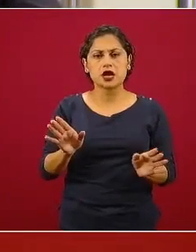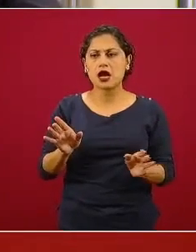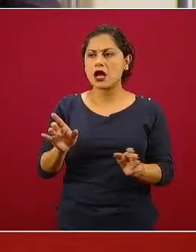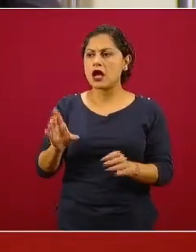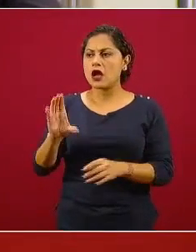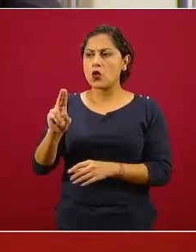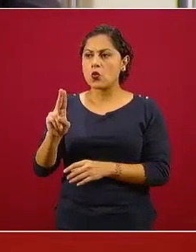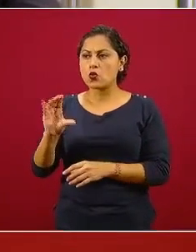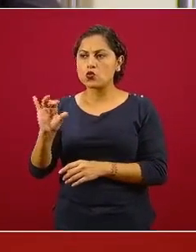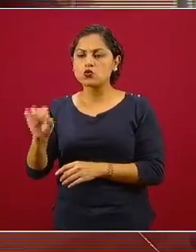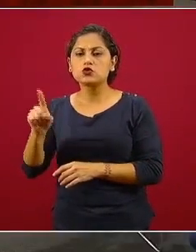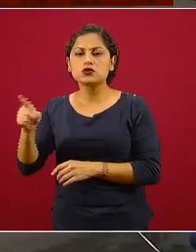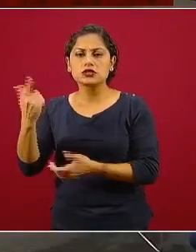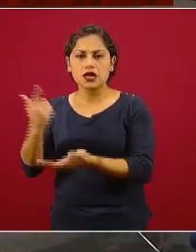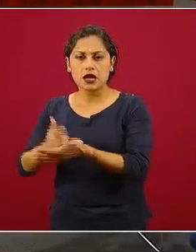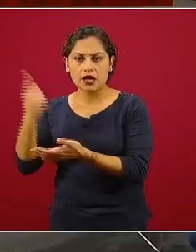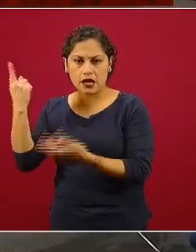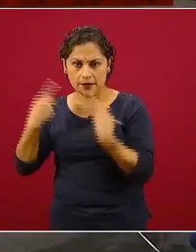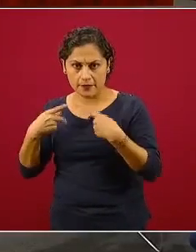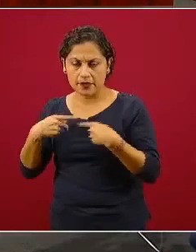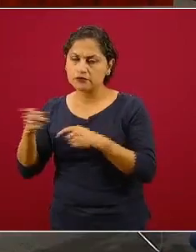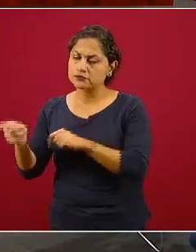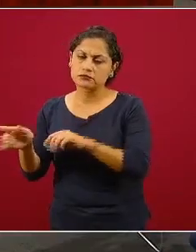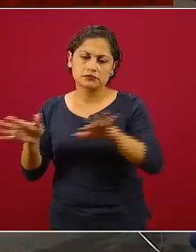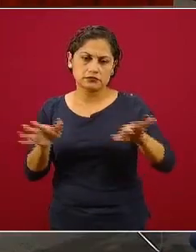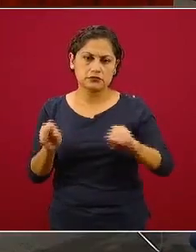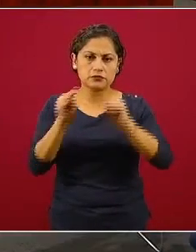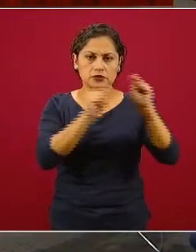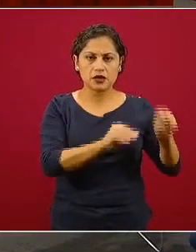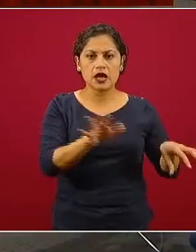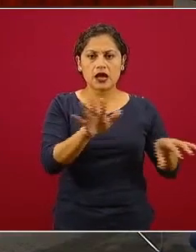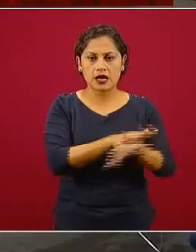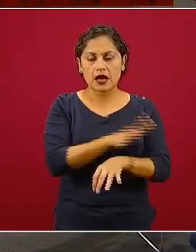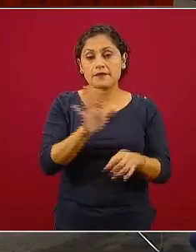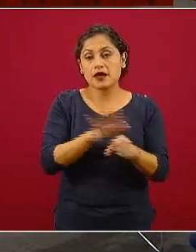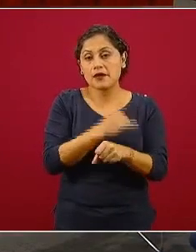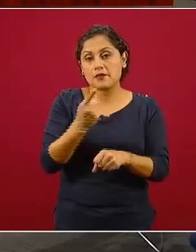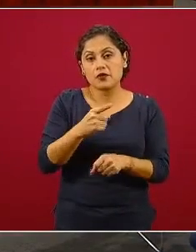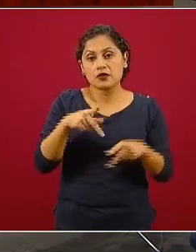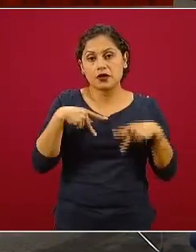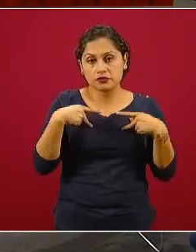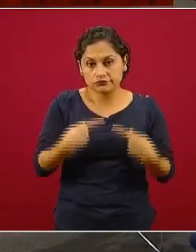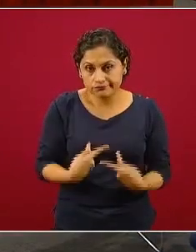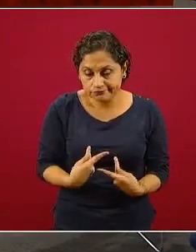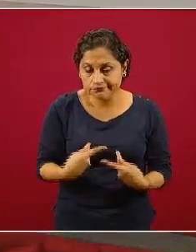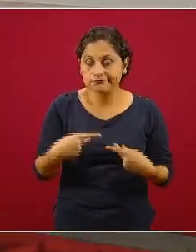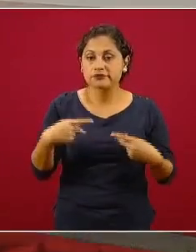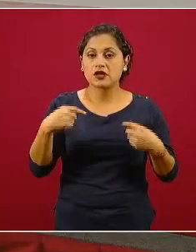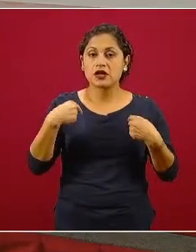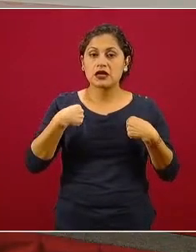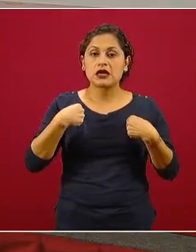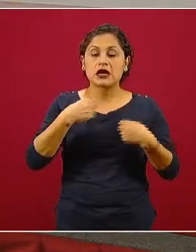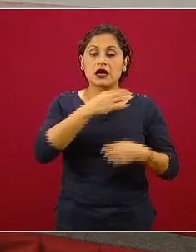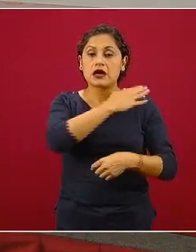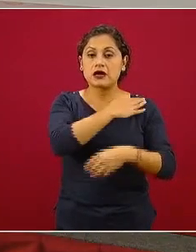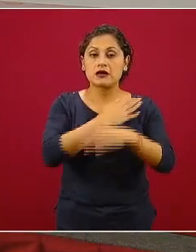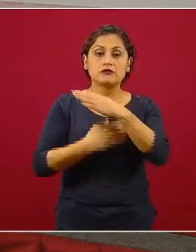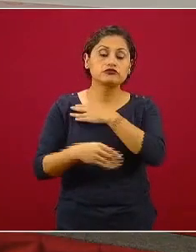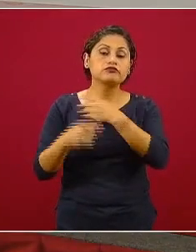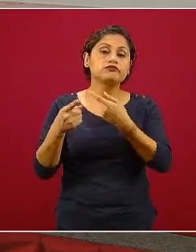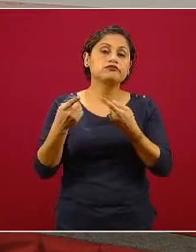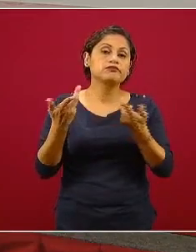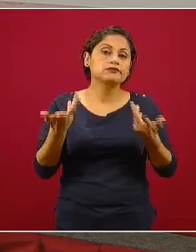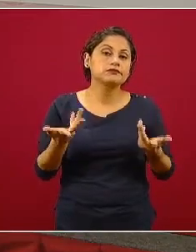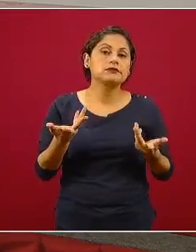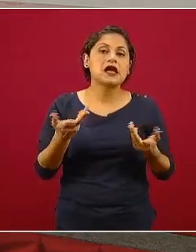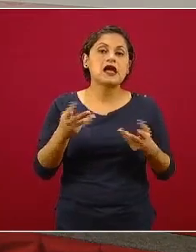intensivos por la debilidad muscular, respiratoria, por la disfunción en la capacidad también pulmonar, etcétera, ¿no? Mi